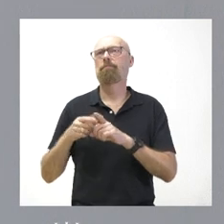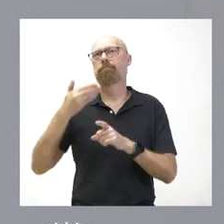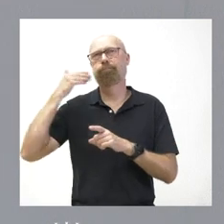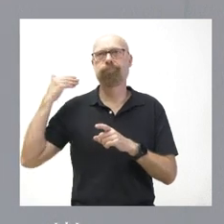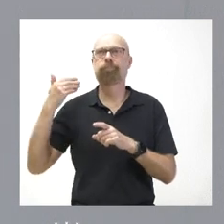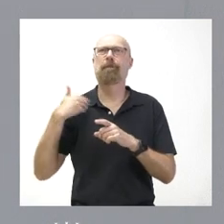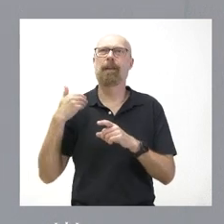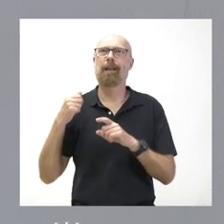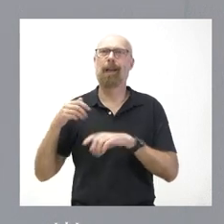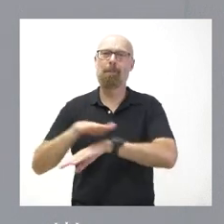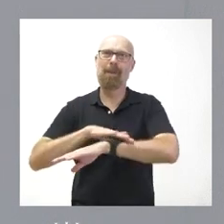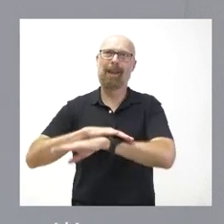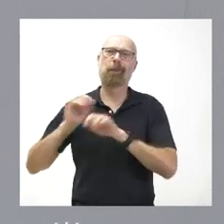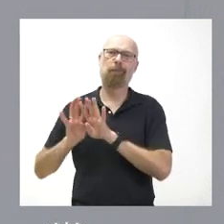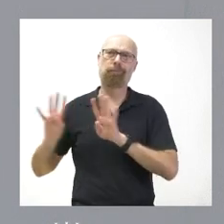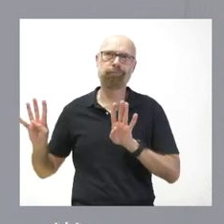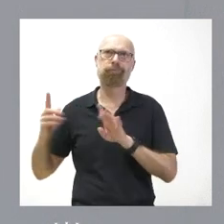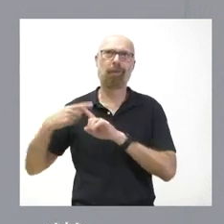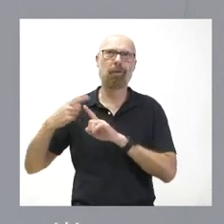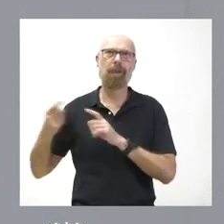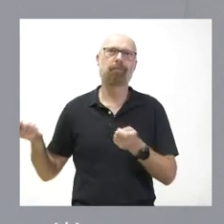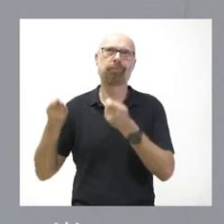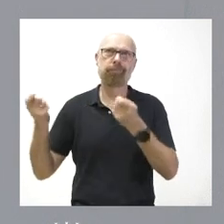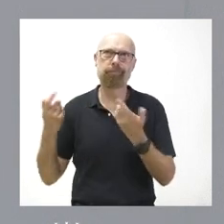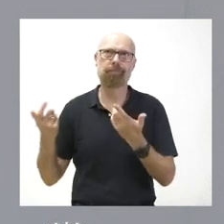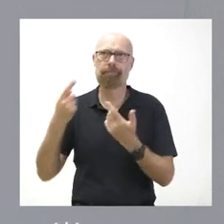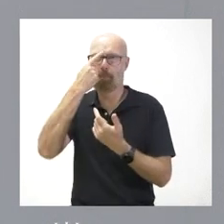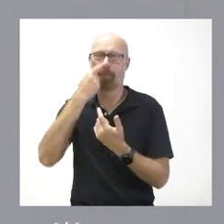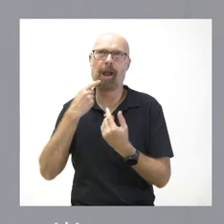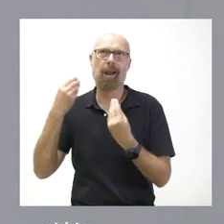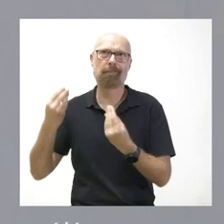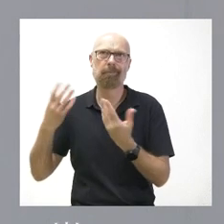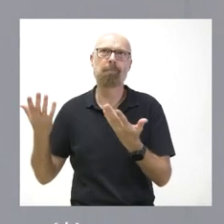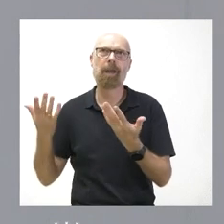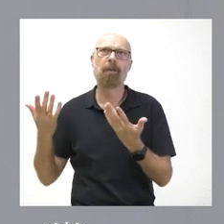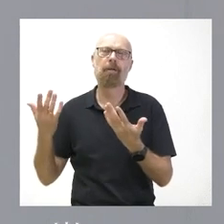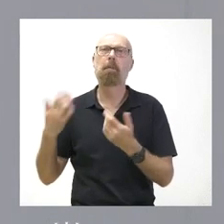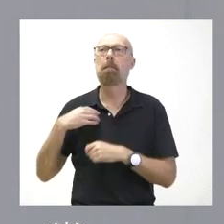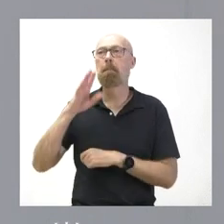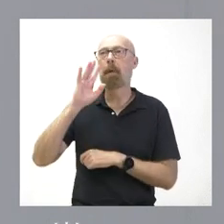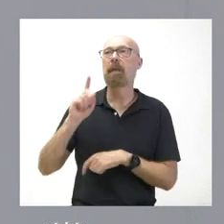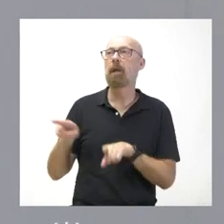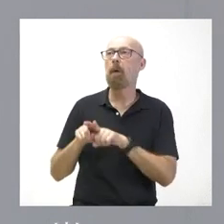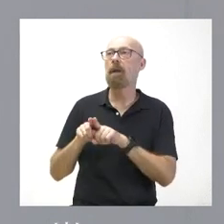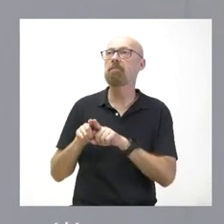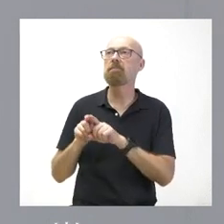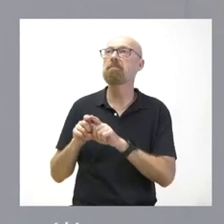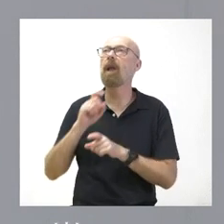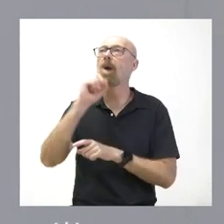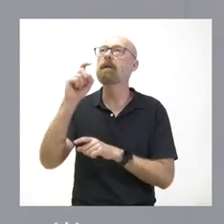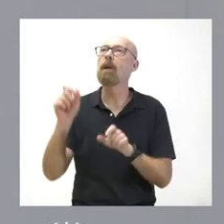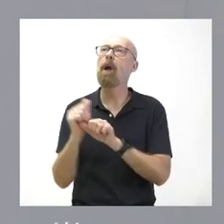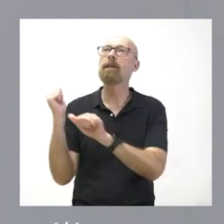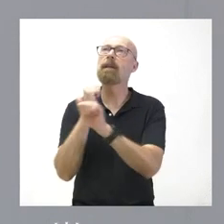ministros y en una sede institucional algunos pensaron que lo que iban a anunciar es el inicio de la Semana Santa Yo